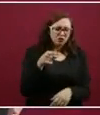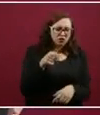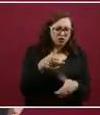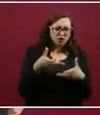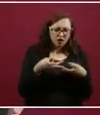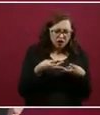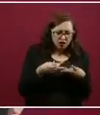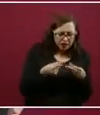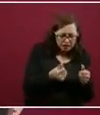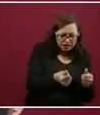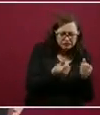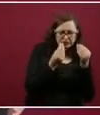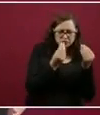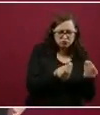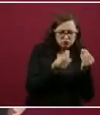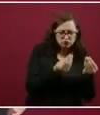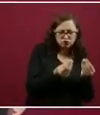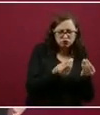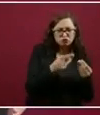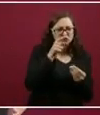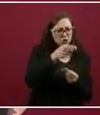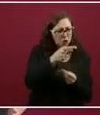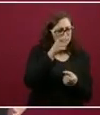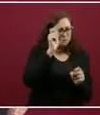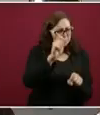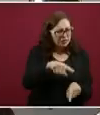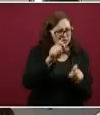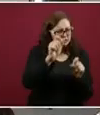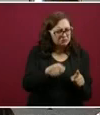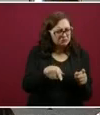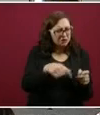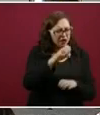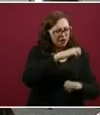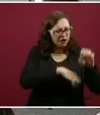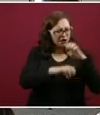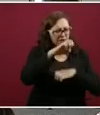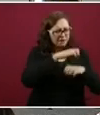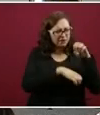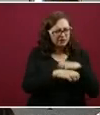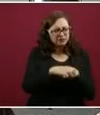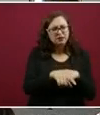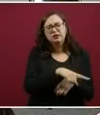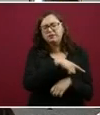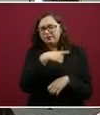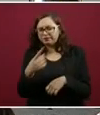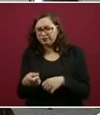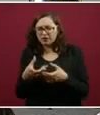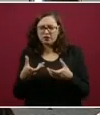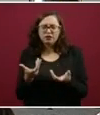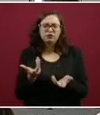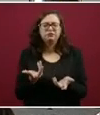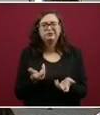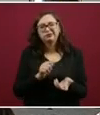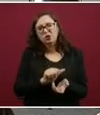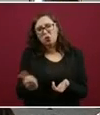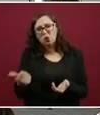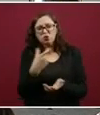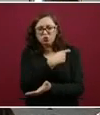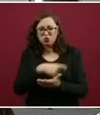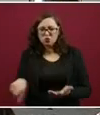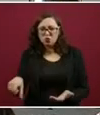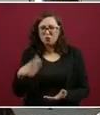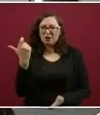en pocas empresas en las compras consolidadas? ¿Dónde hay compras a